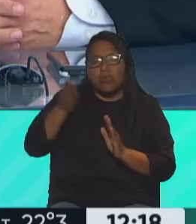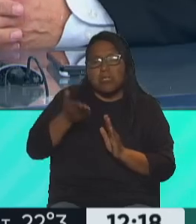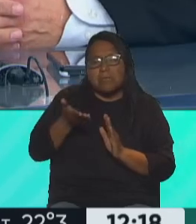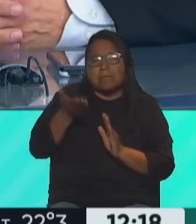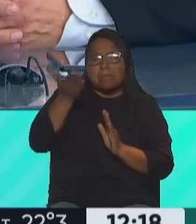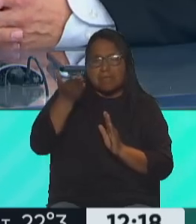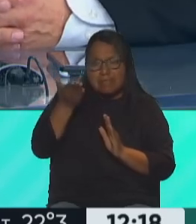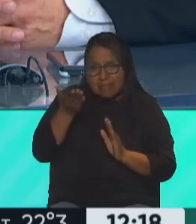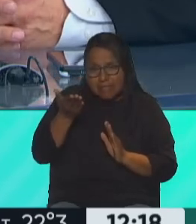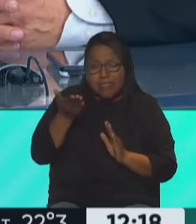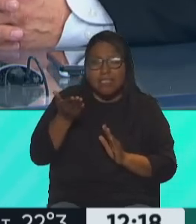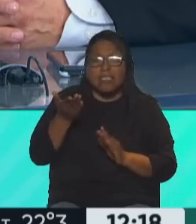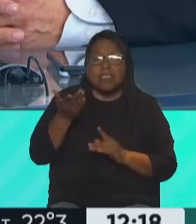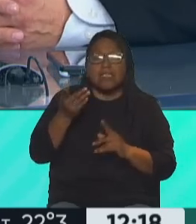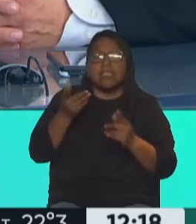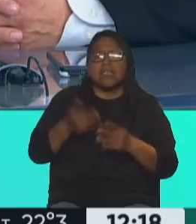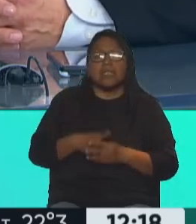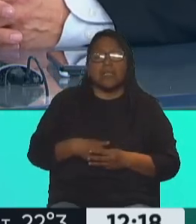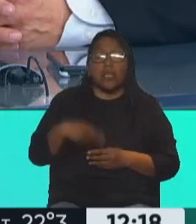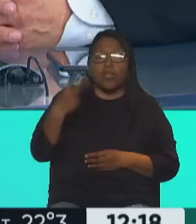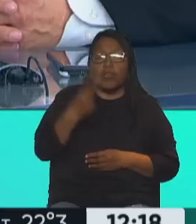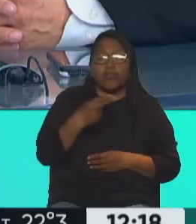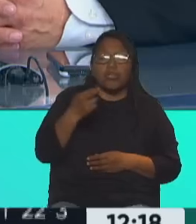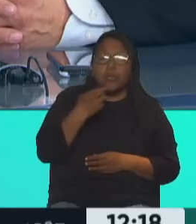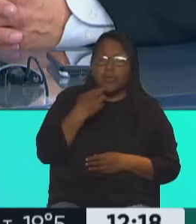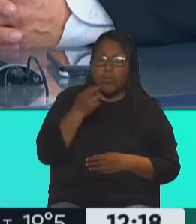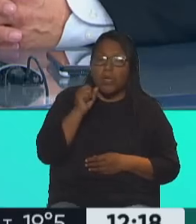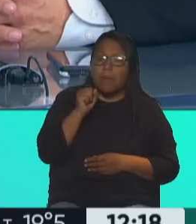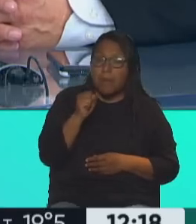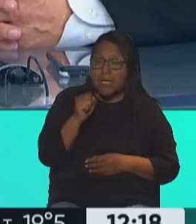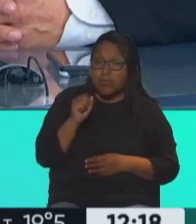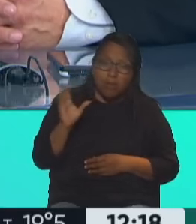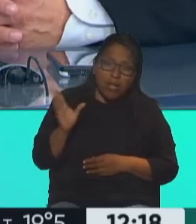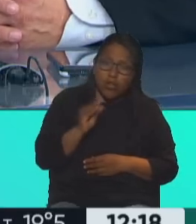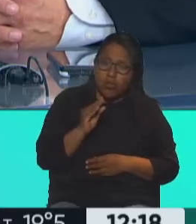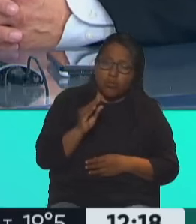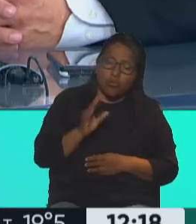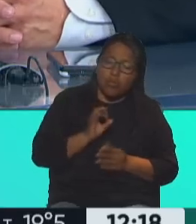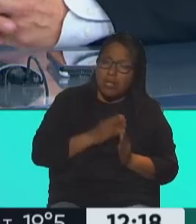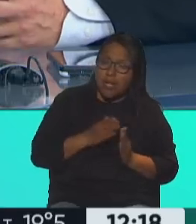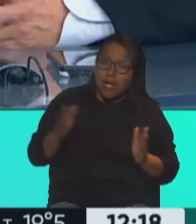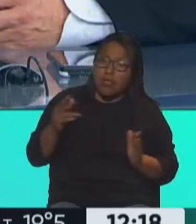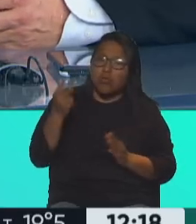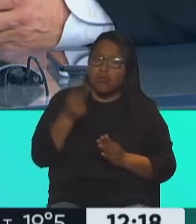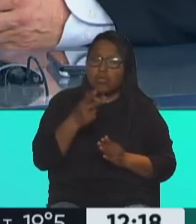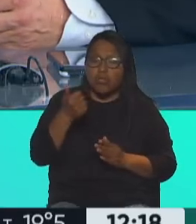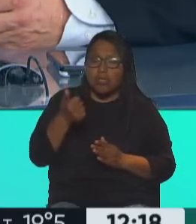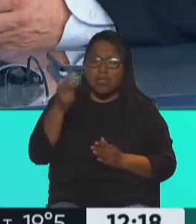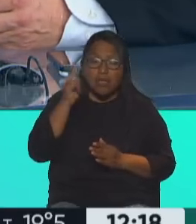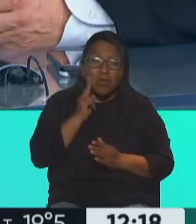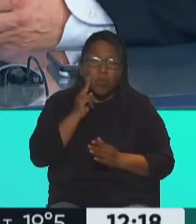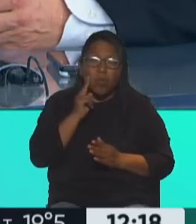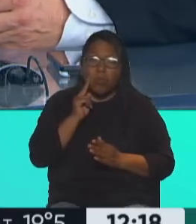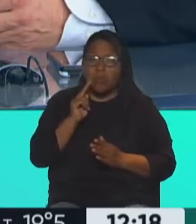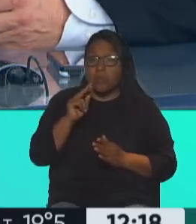y los números que están dando es 219 pesos de promedio para todo el año, 269 si preguntás por el